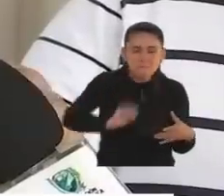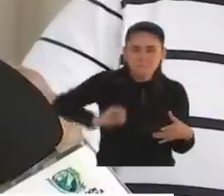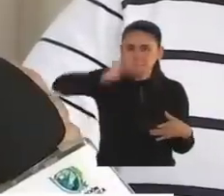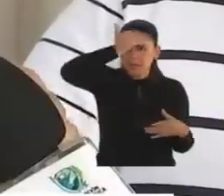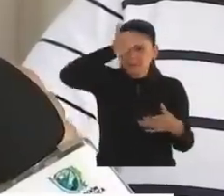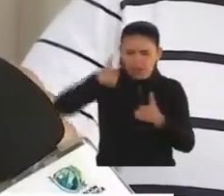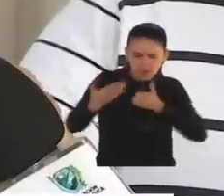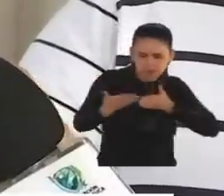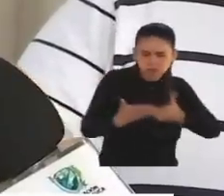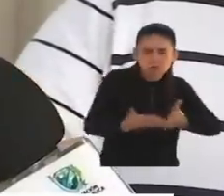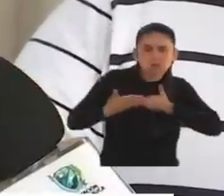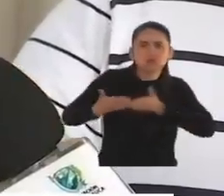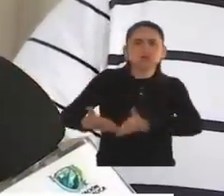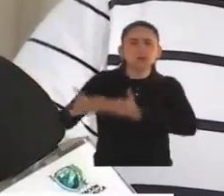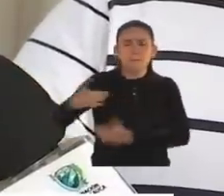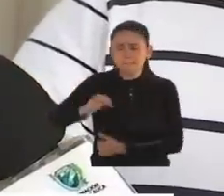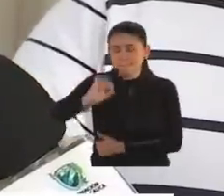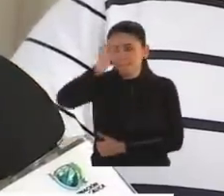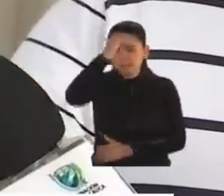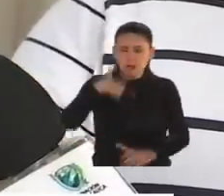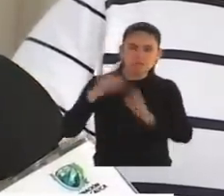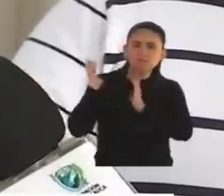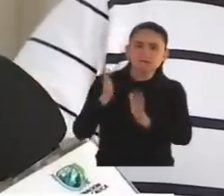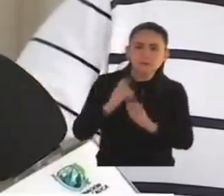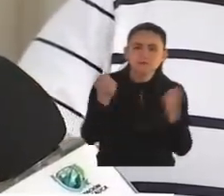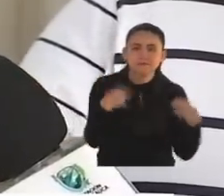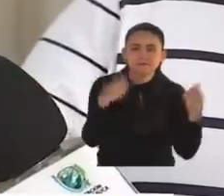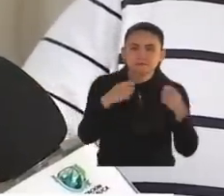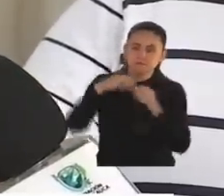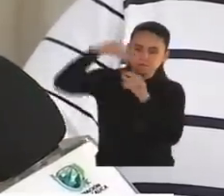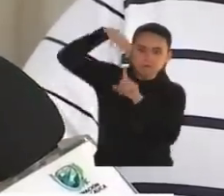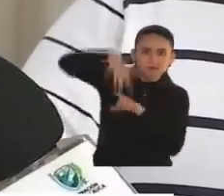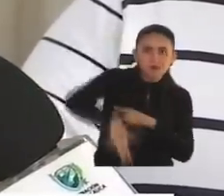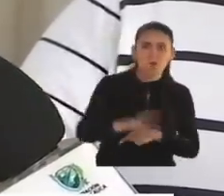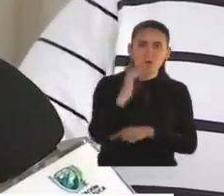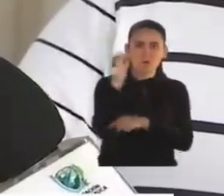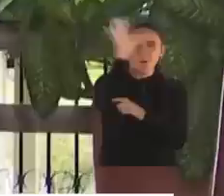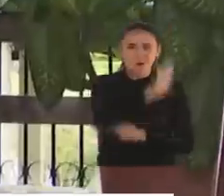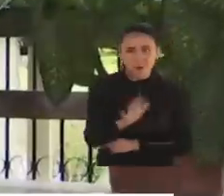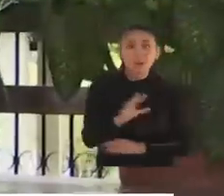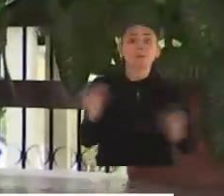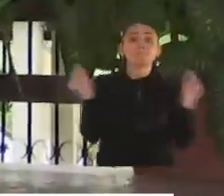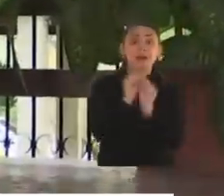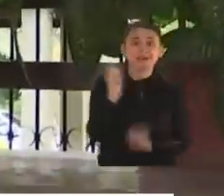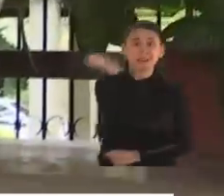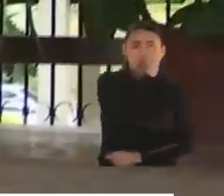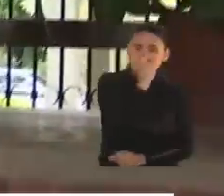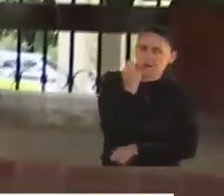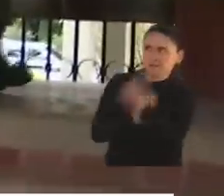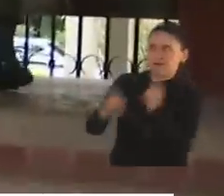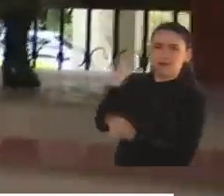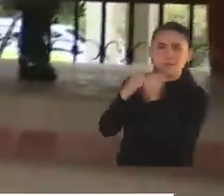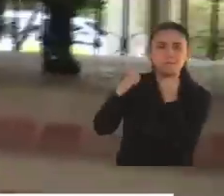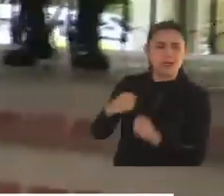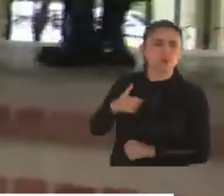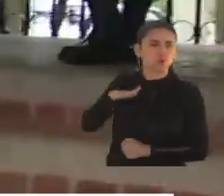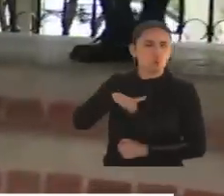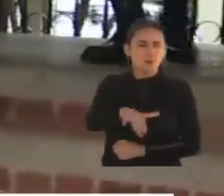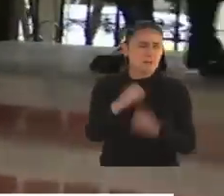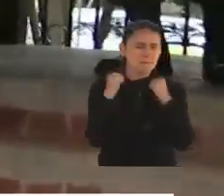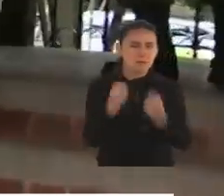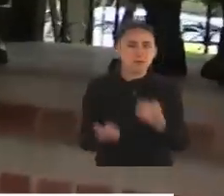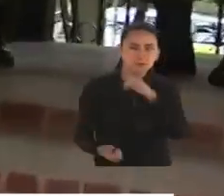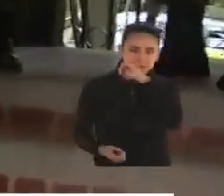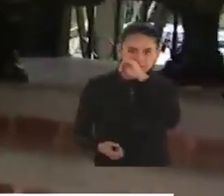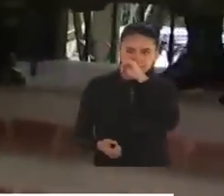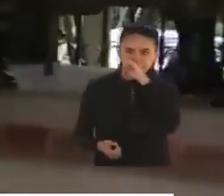la mercancía buena, sino que sale todo el y parte del narcotráfico de este país. Son alrededor de 1.400 millones de